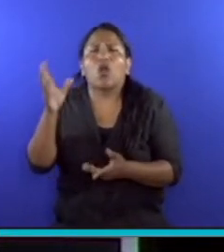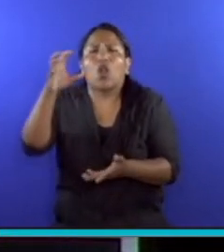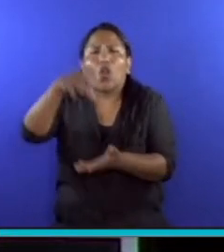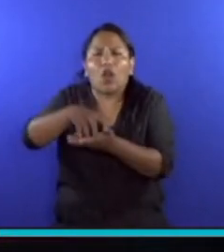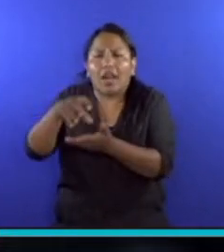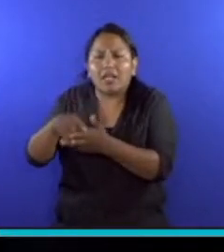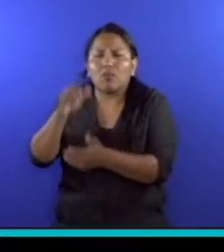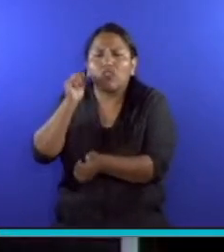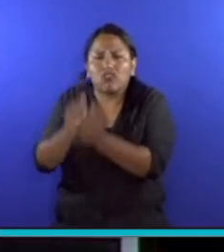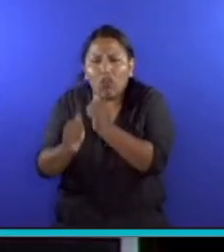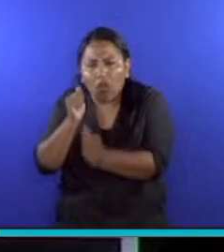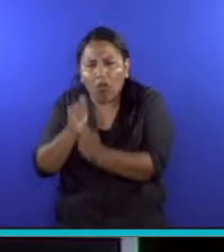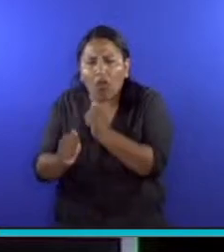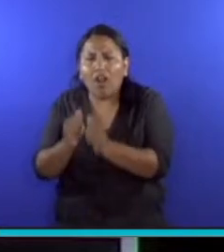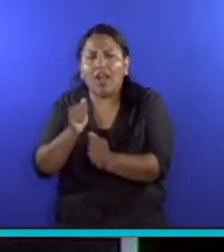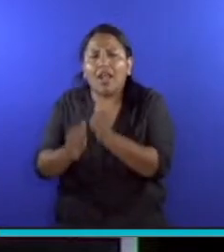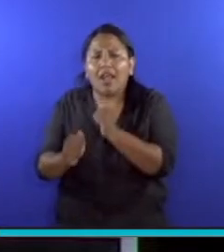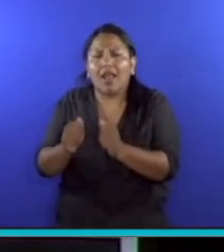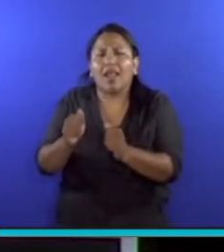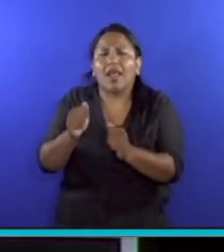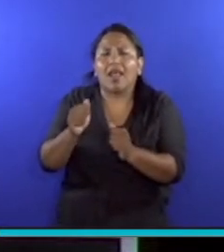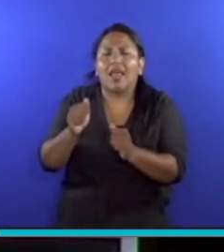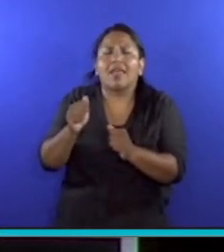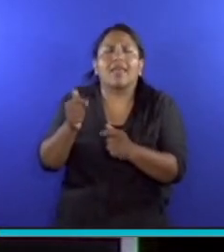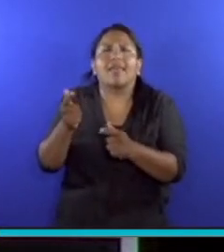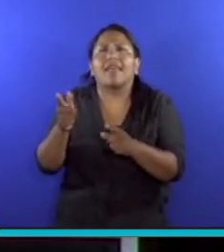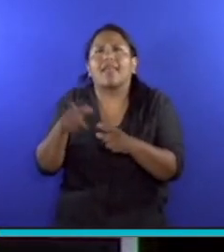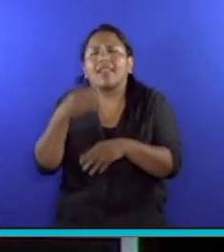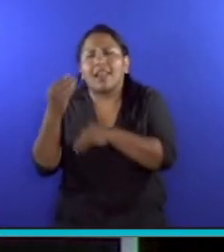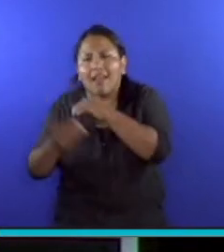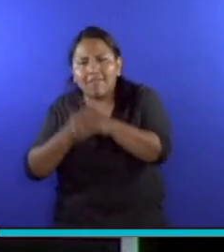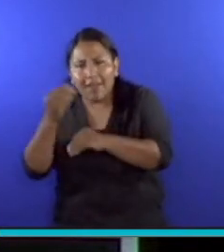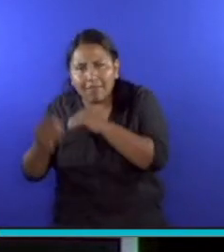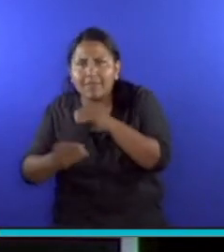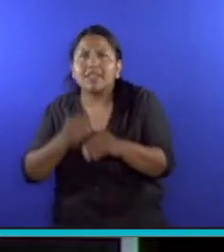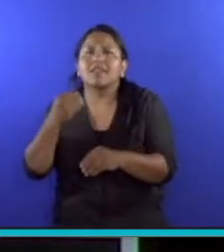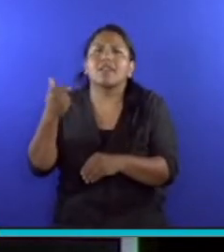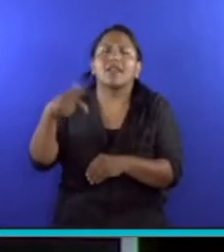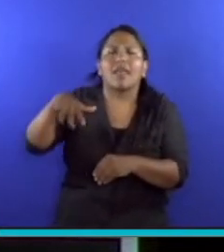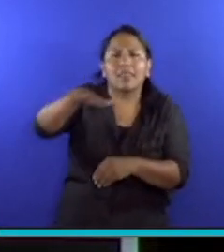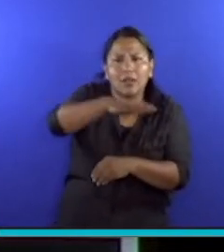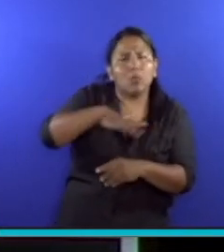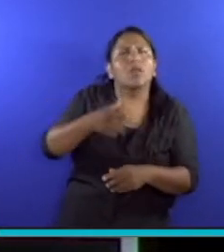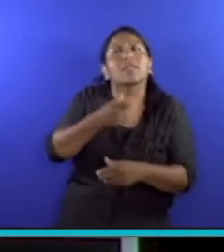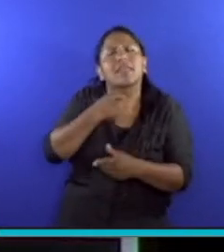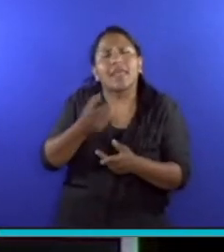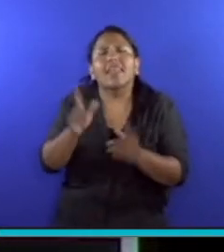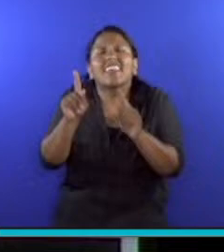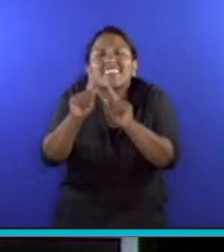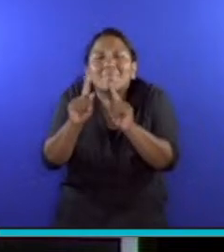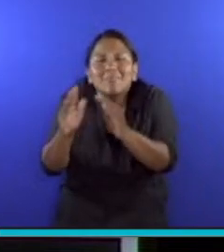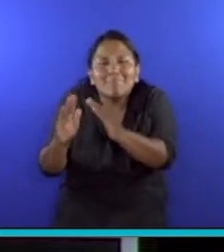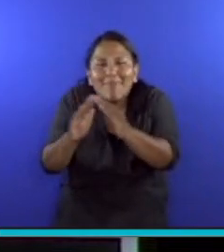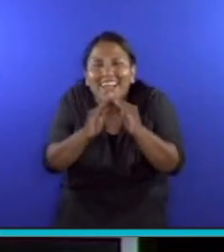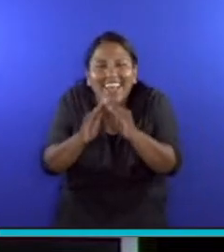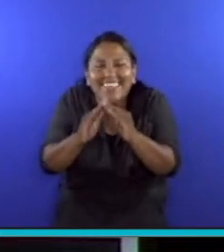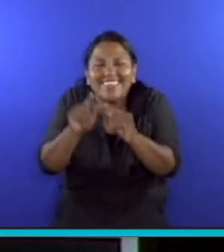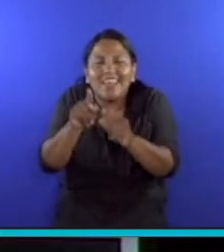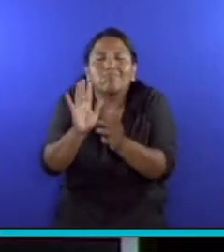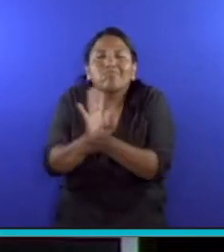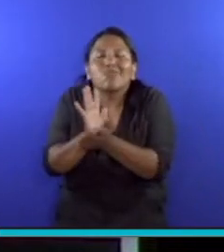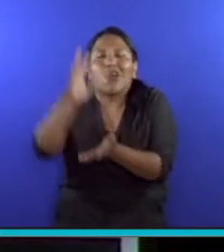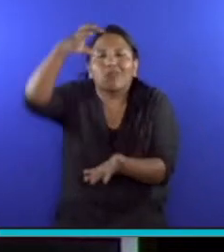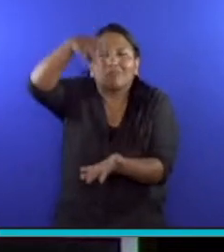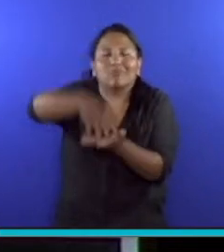del reclamo de su familia, es parte del reclamo del pueblo, que quiere que esa casita funcione como un centro de